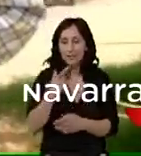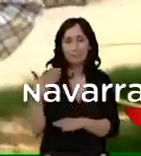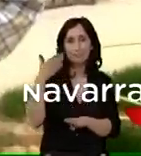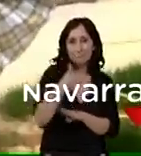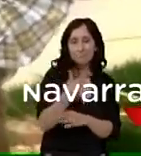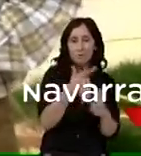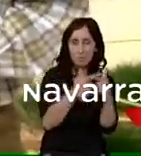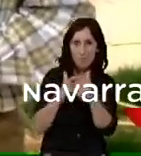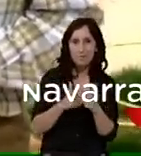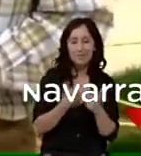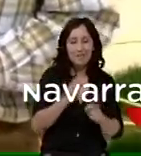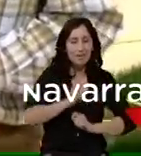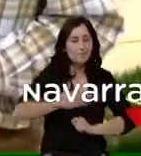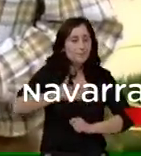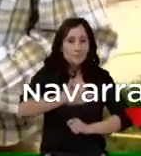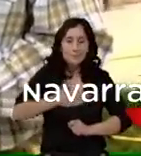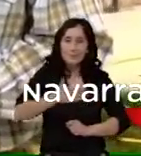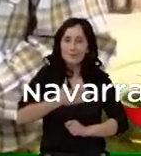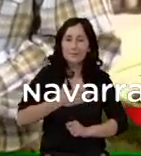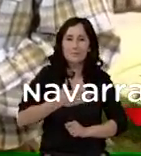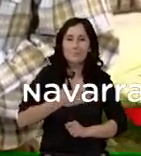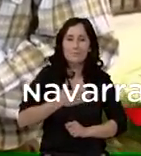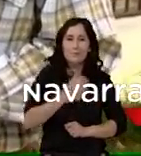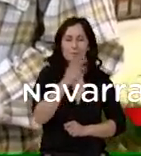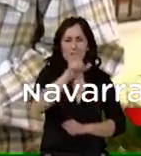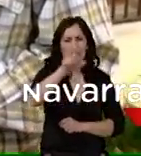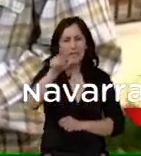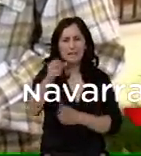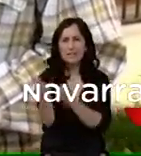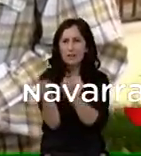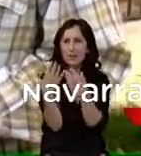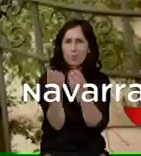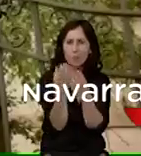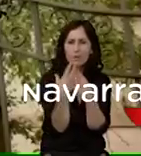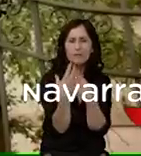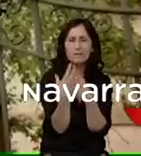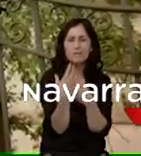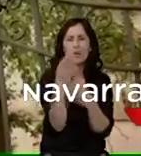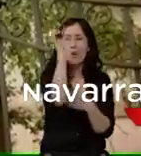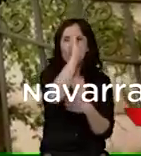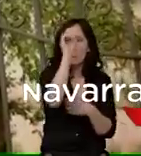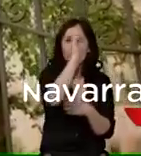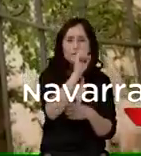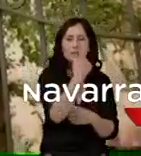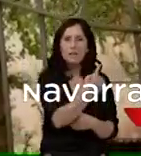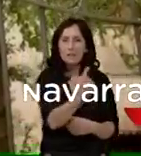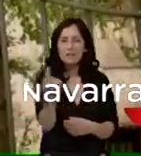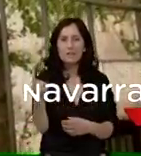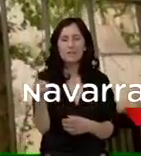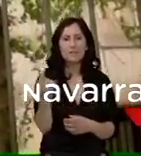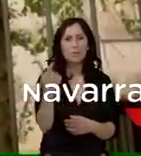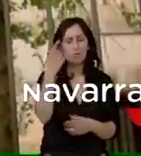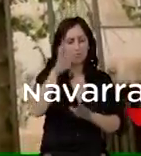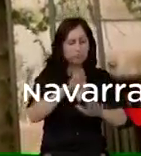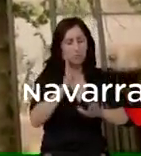gratificante porque los comentarios y las opiniones de los huéspedes